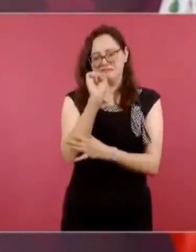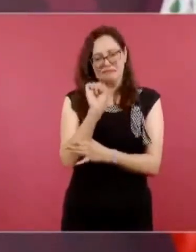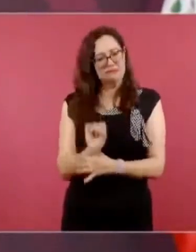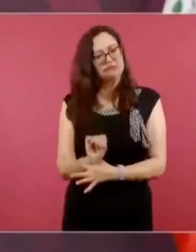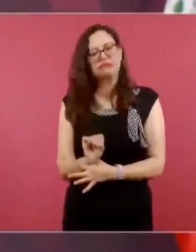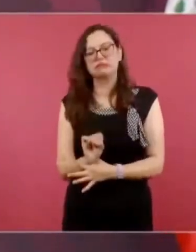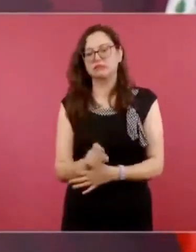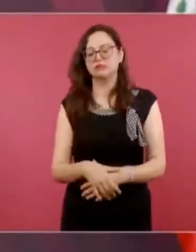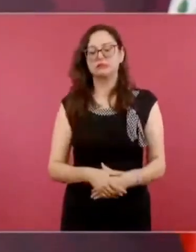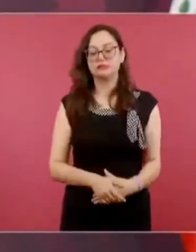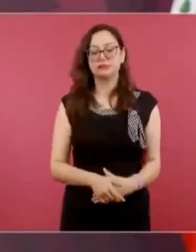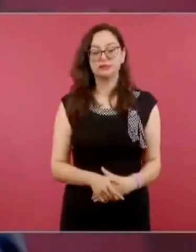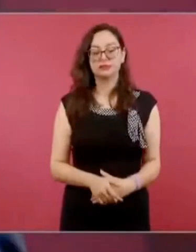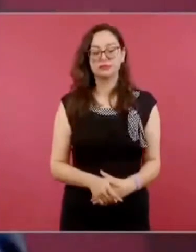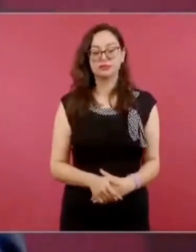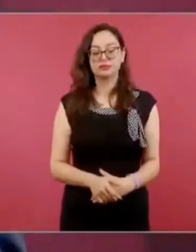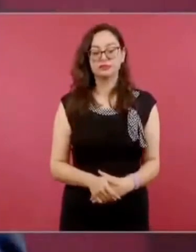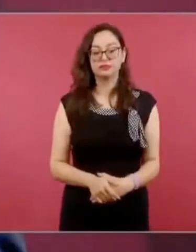México.